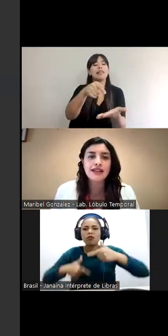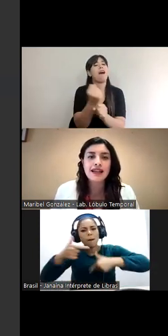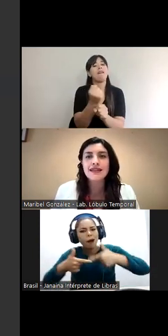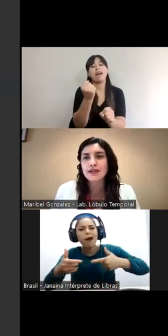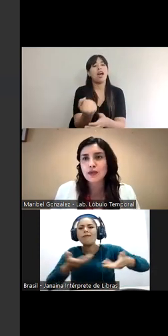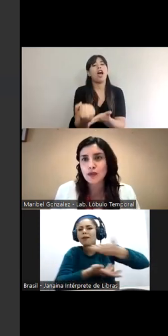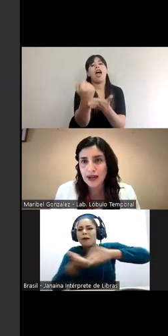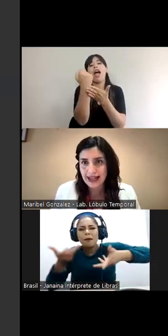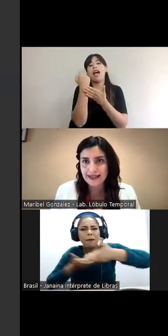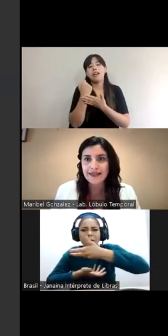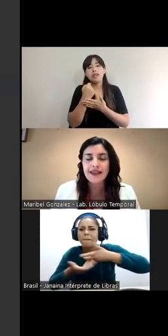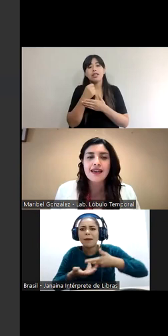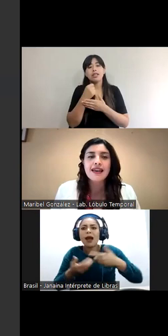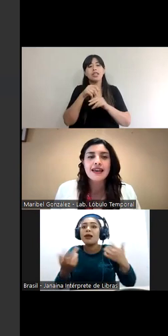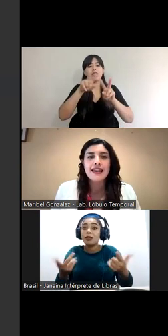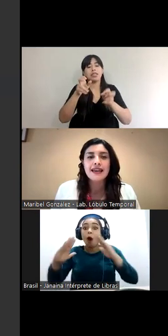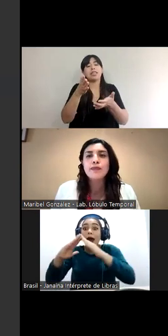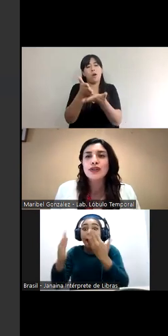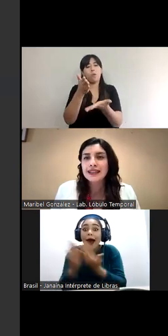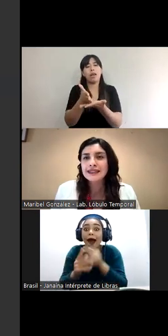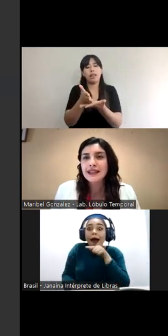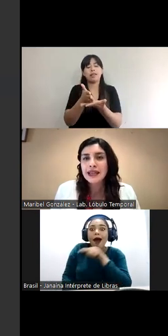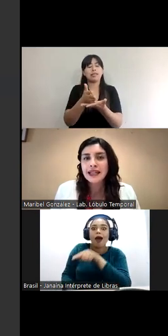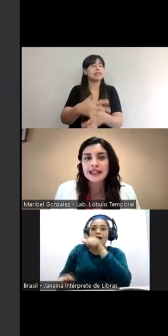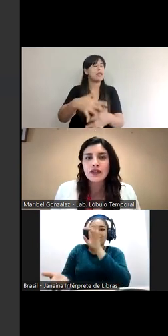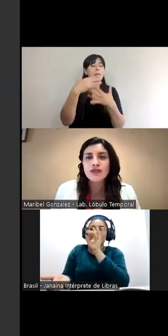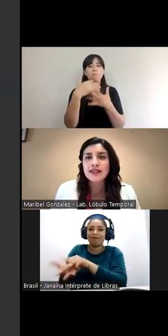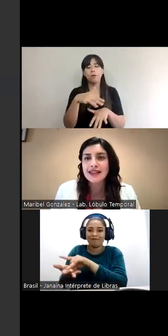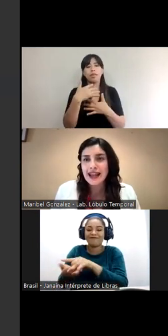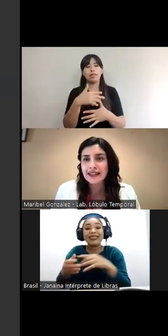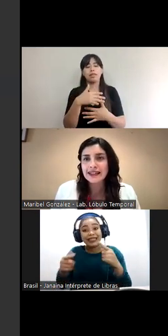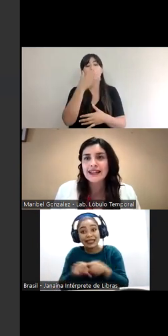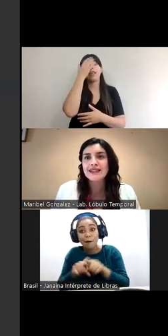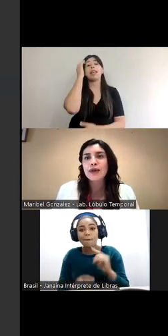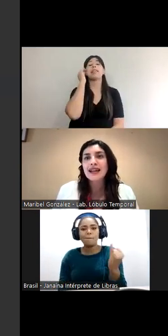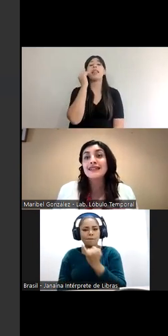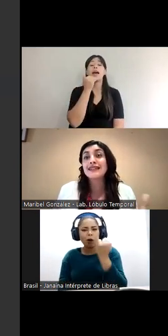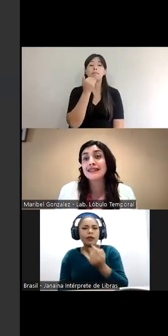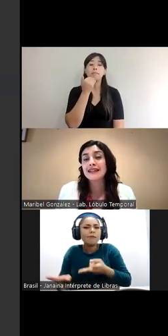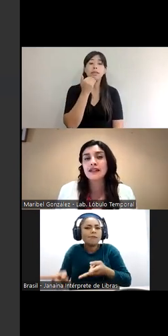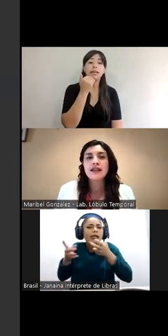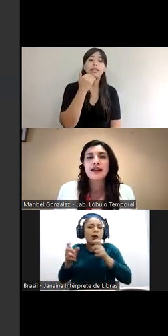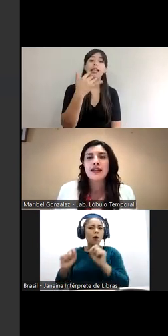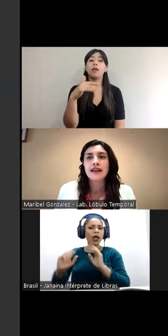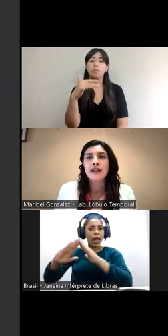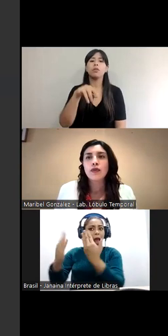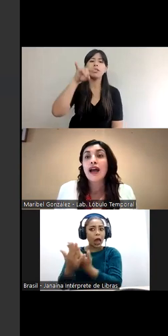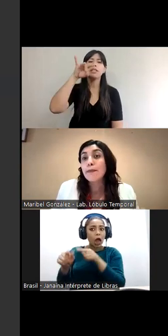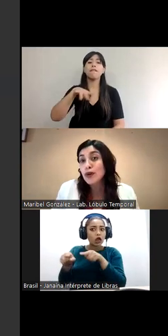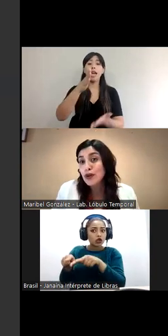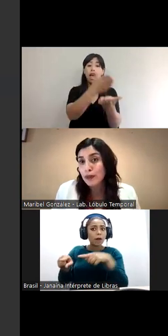la mano de las escuelas. Es importante también considerar que las escuelas necesitan